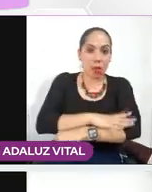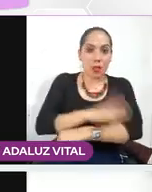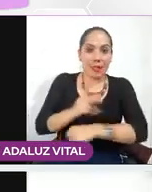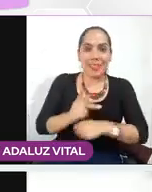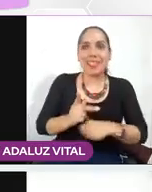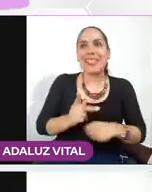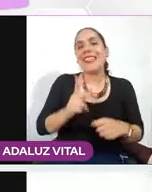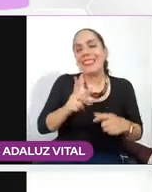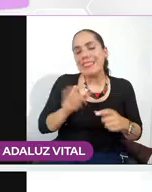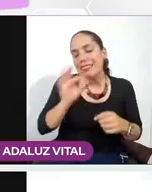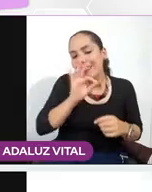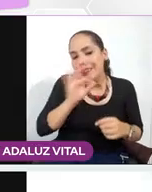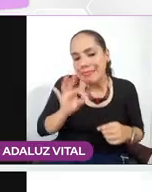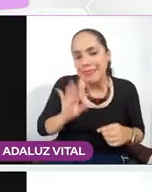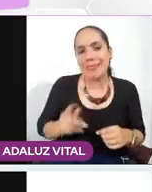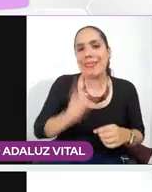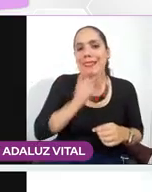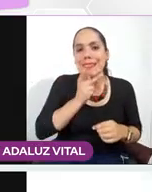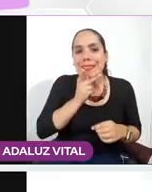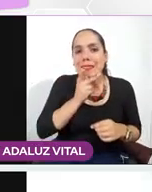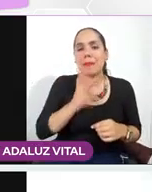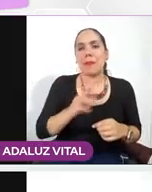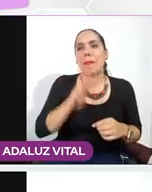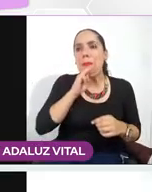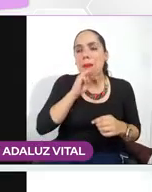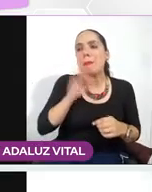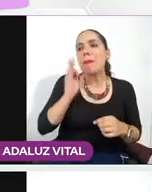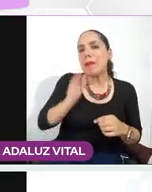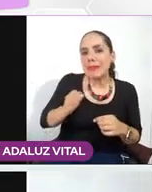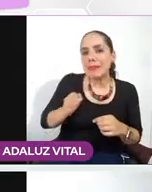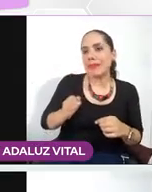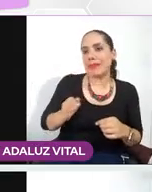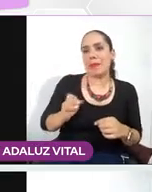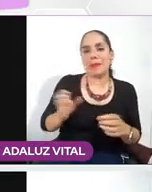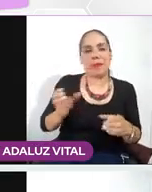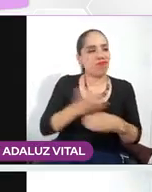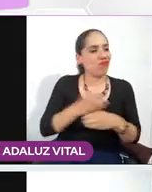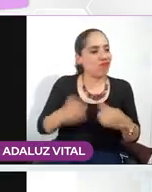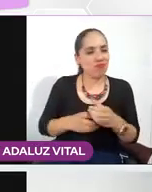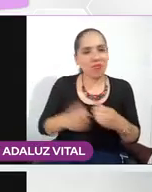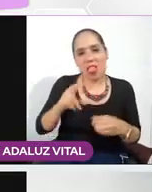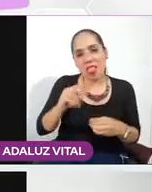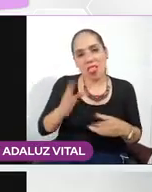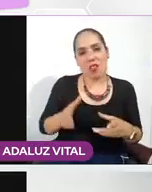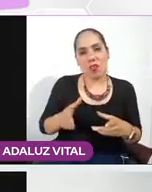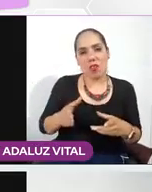más bien con que tú establezcas tu rol de mamá. No eres su amiga, no,